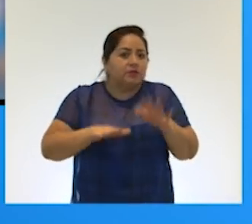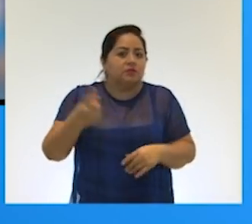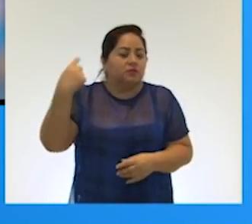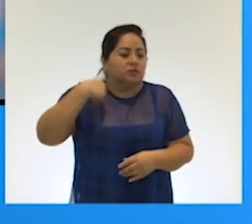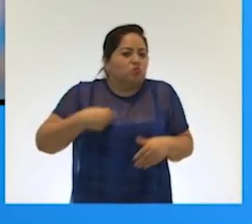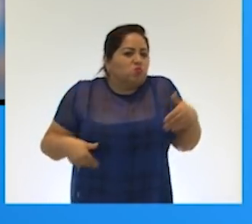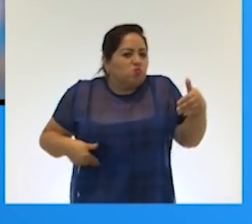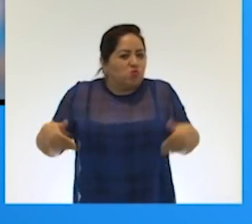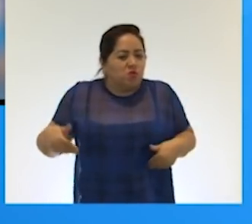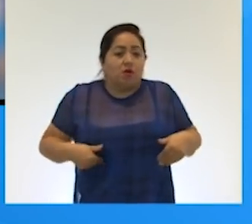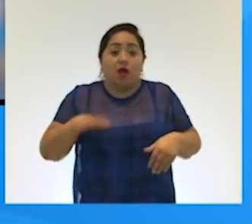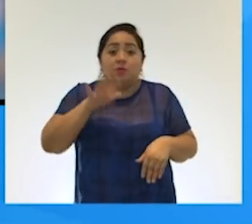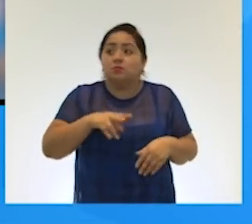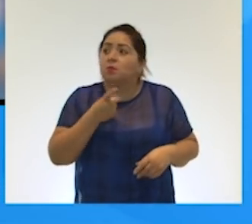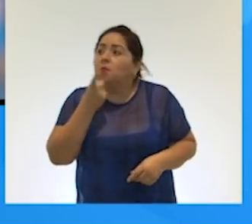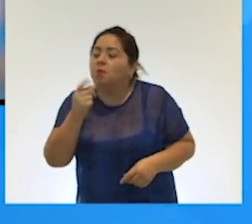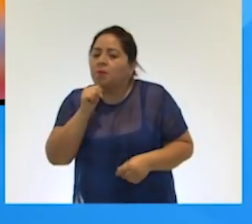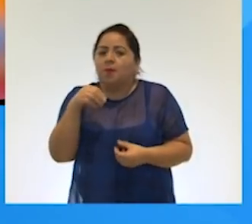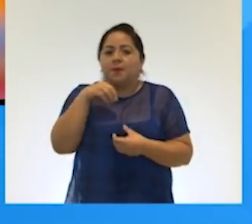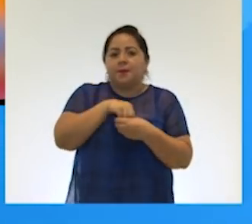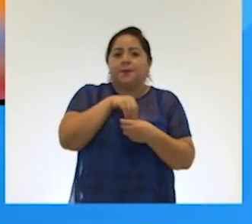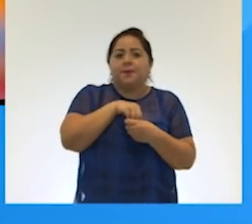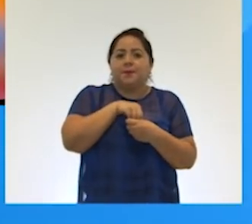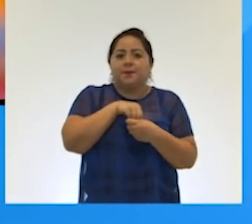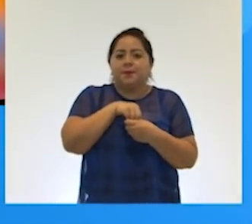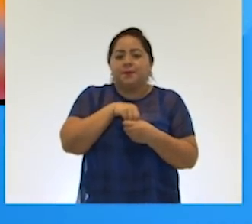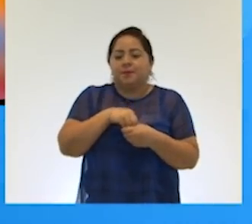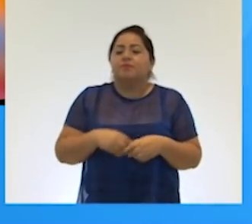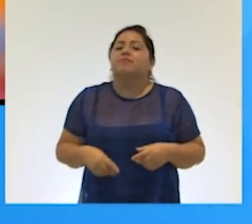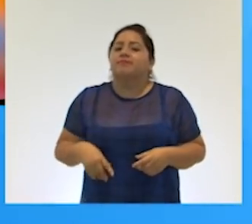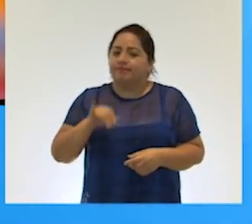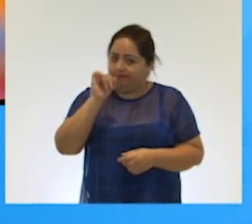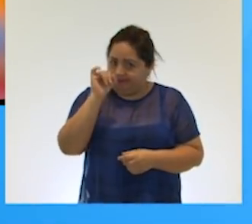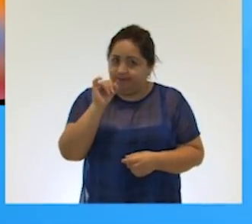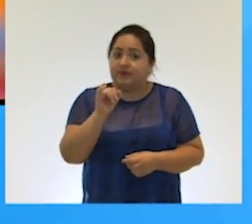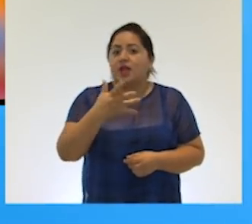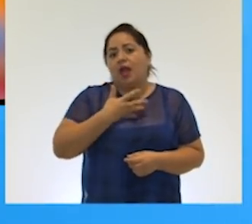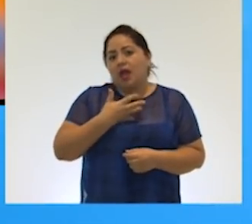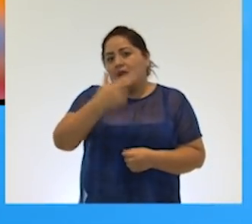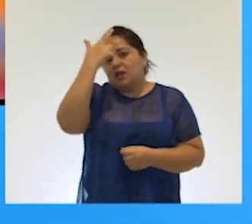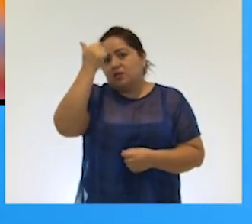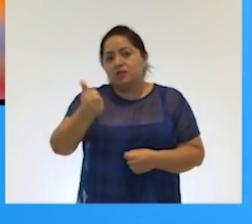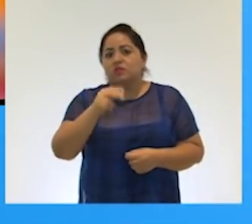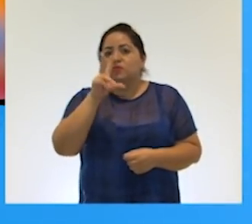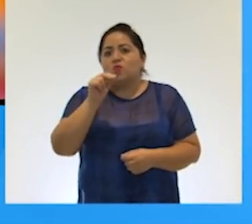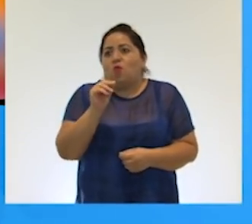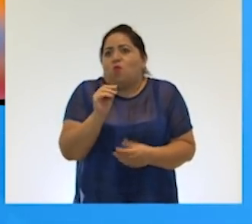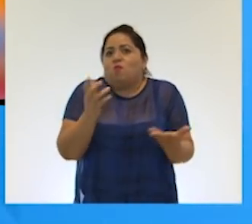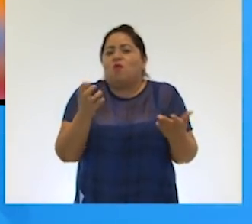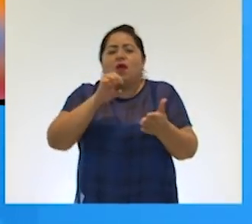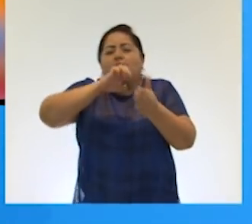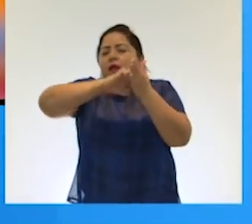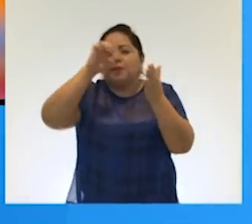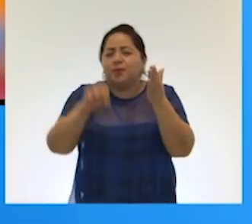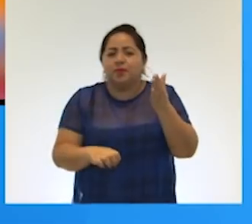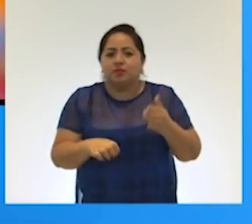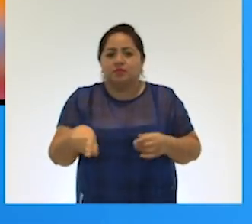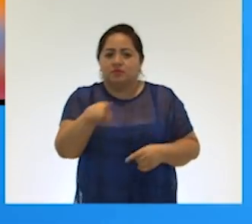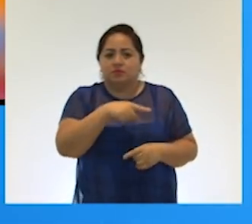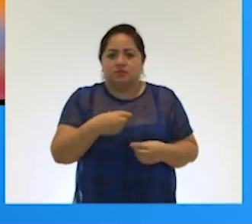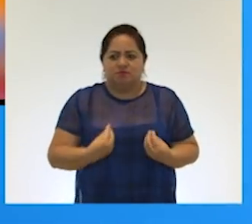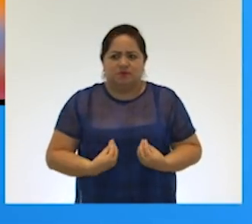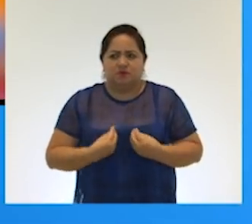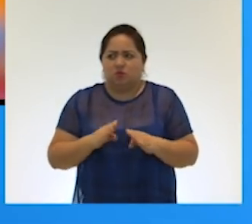molesta, aunque no lo digamos en voz alta. Y pueden ser razones que no son tan obvias, como que vivamos